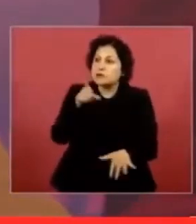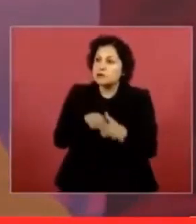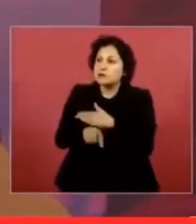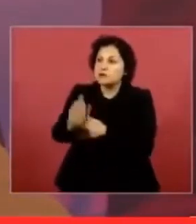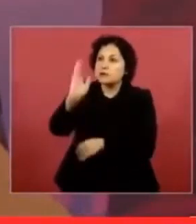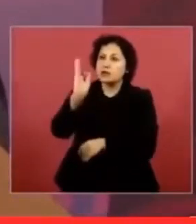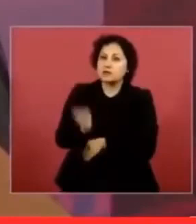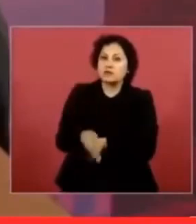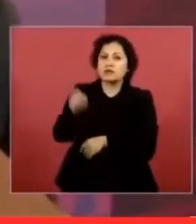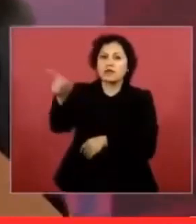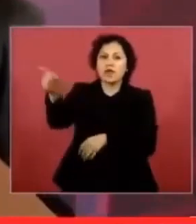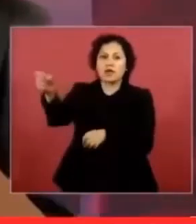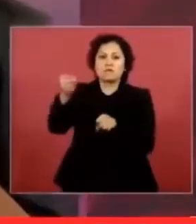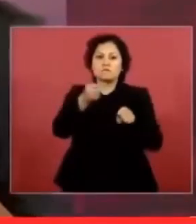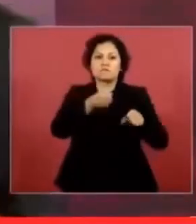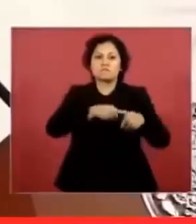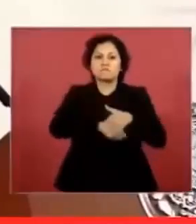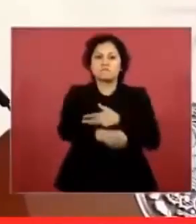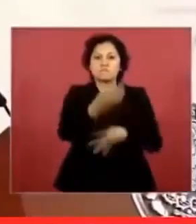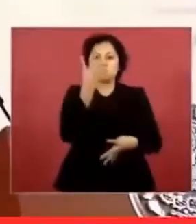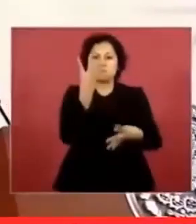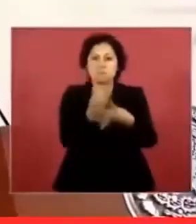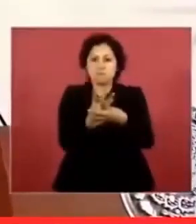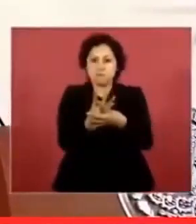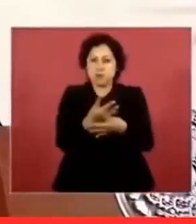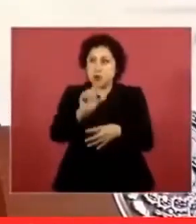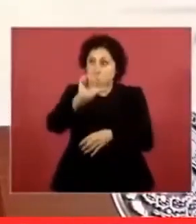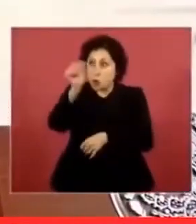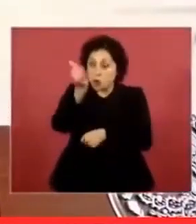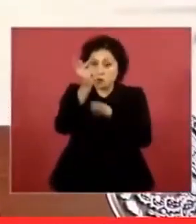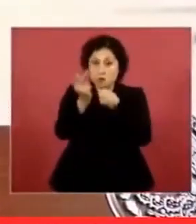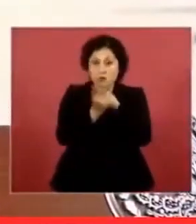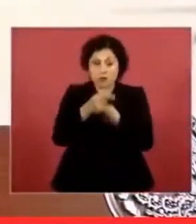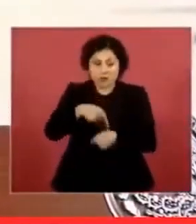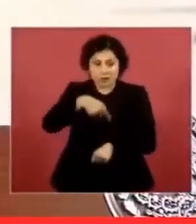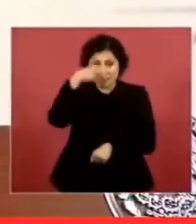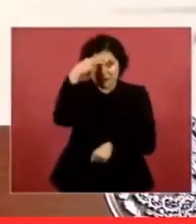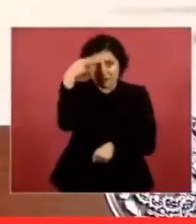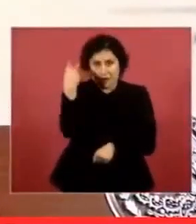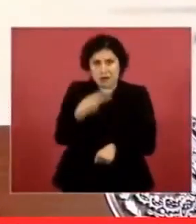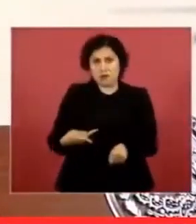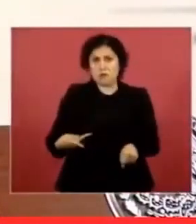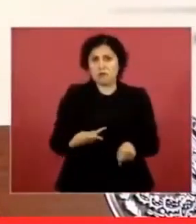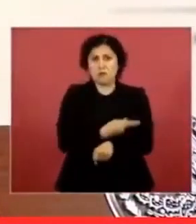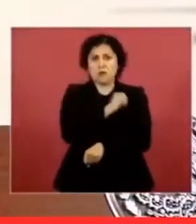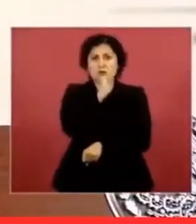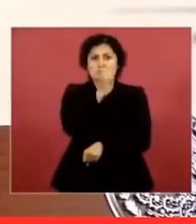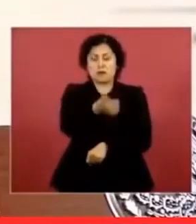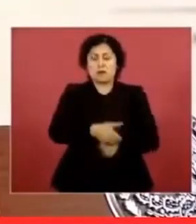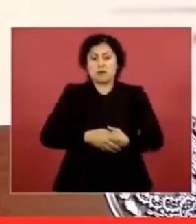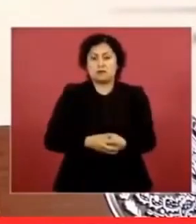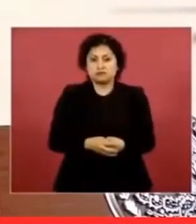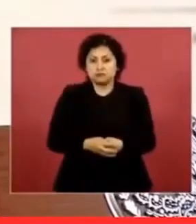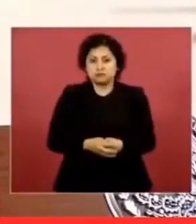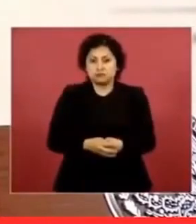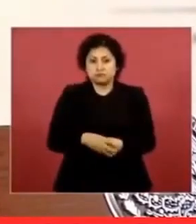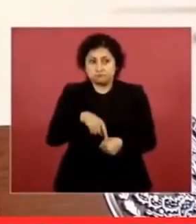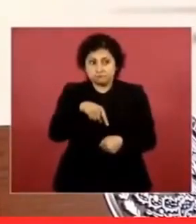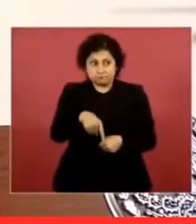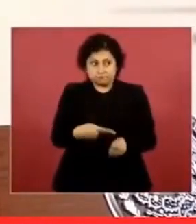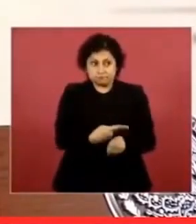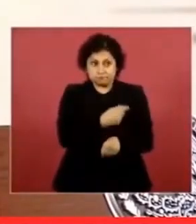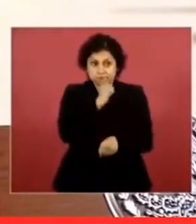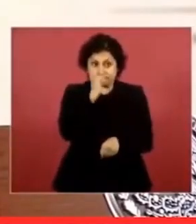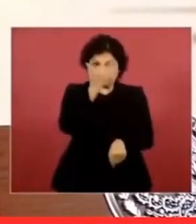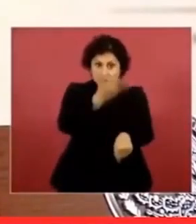Pero no solo eso, el Instituto de la Transparencia resuelve mantener en secreto